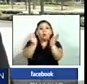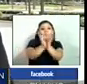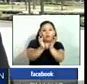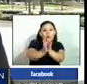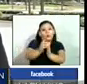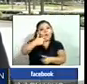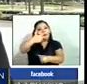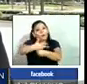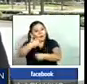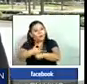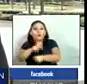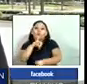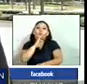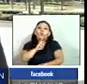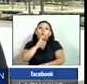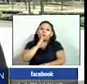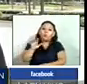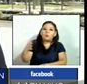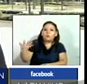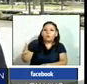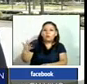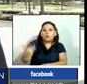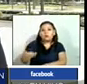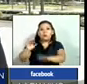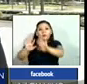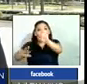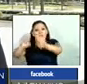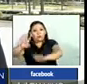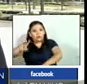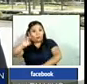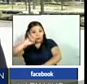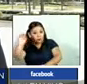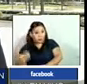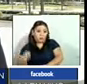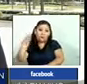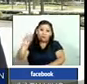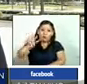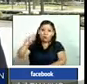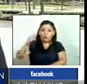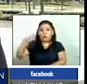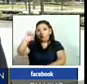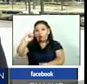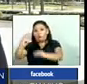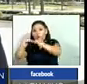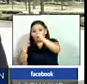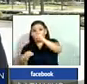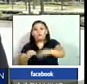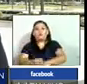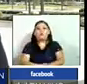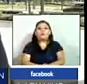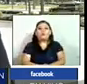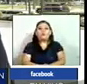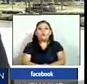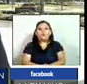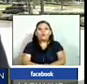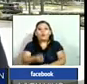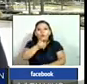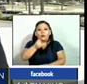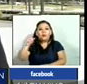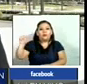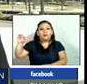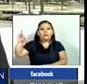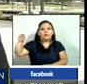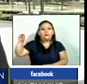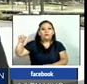Honduras respectivamente captaron un promedio de entre 17 y 21% menos durante el mismo periodo Arnaldo Rojas